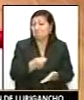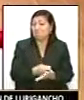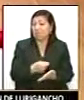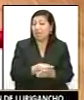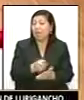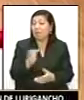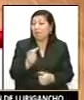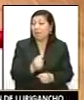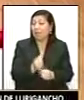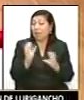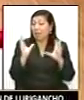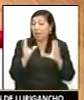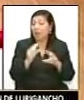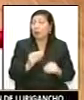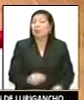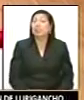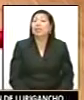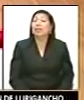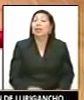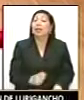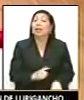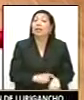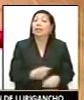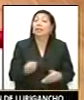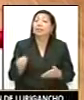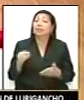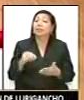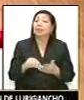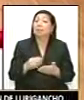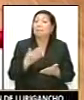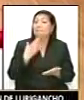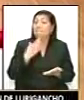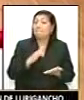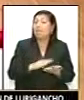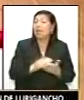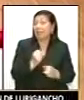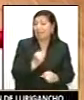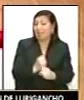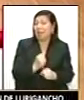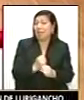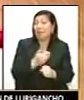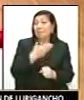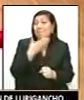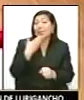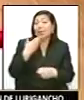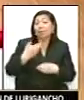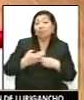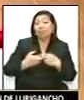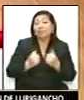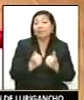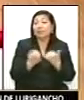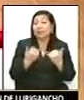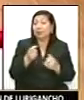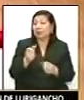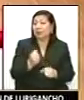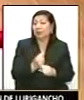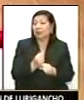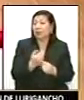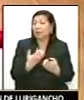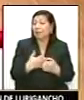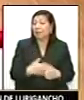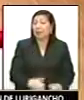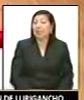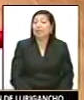de los trabajadores nocturnos, al tiempo que se compensan los prejuicios sobre el trabajo, la mejoría de la productividad de estos trabajadores en las